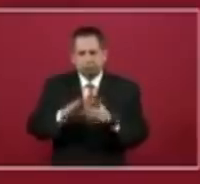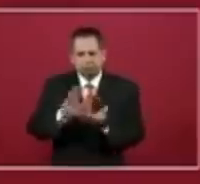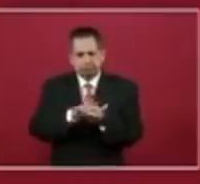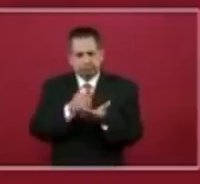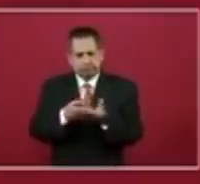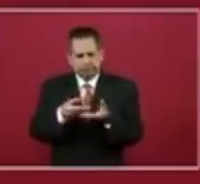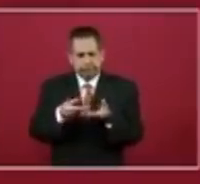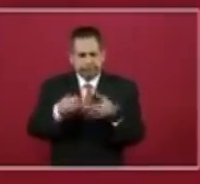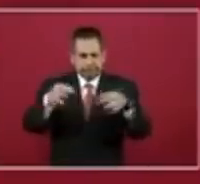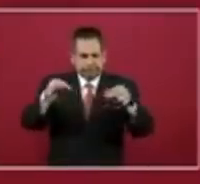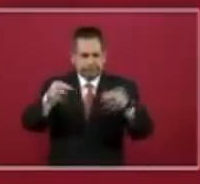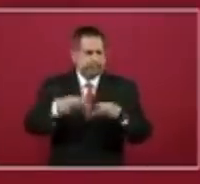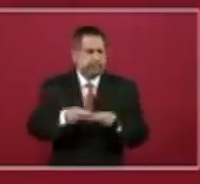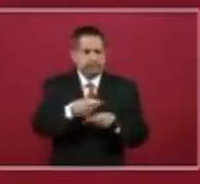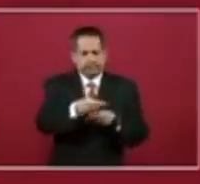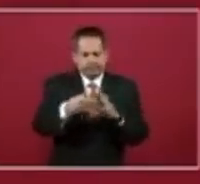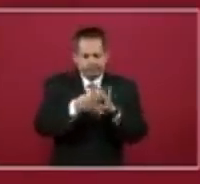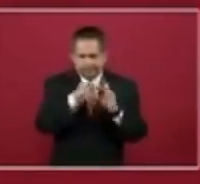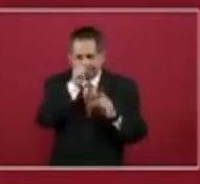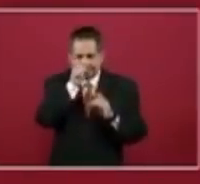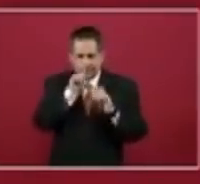documento detallado